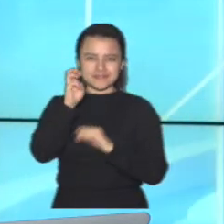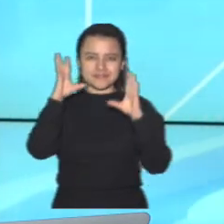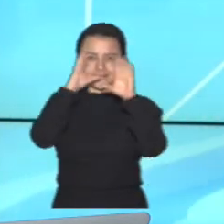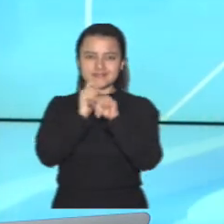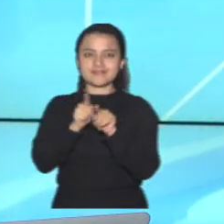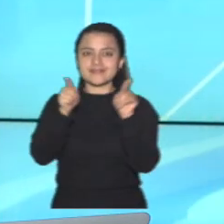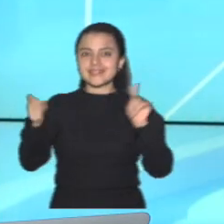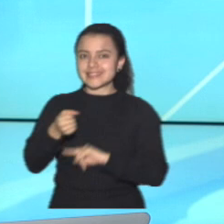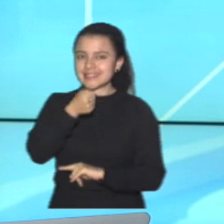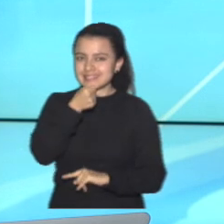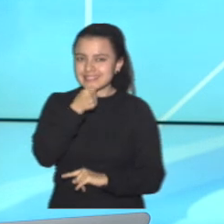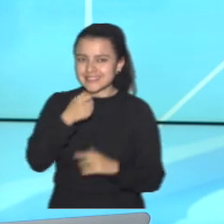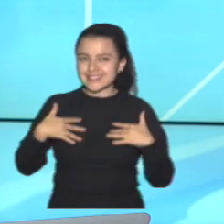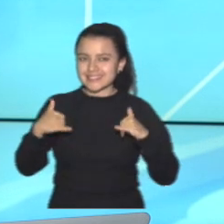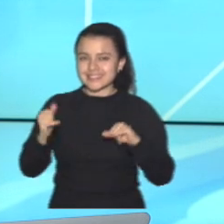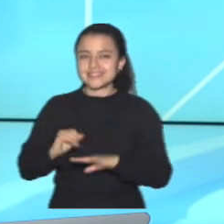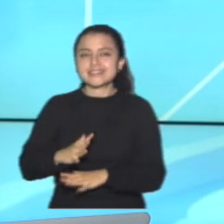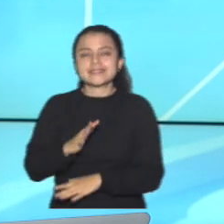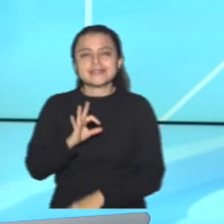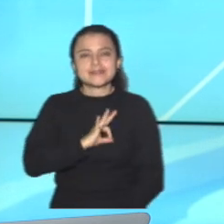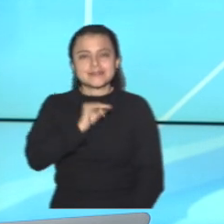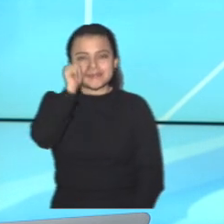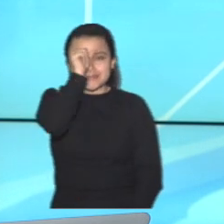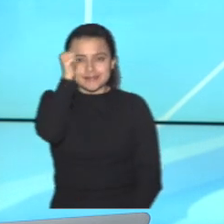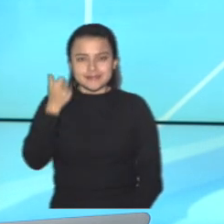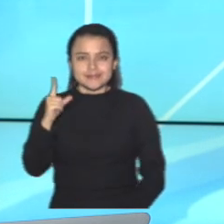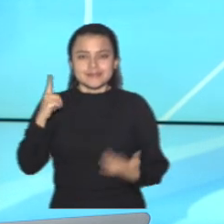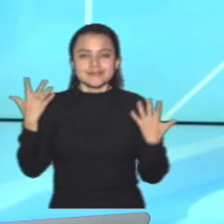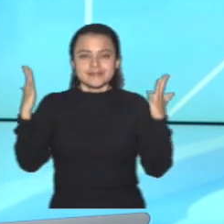nueva emisión de noticias feliz fin de semana